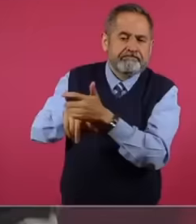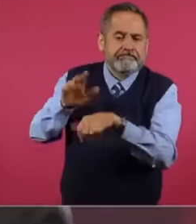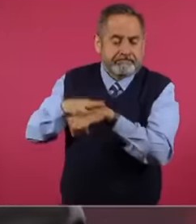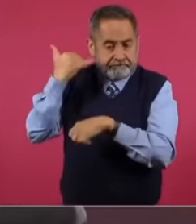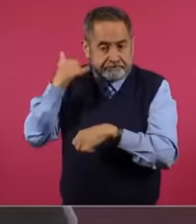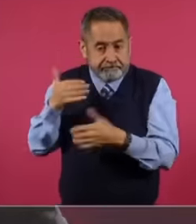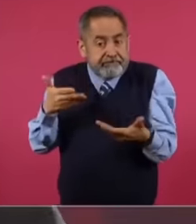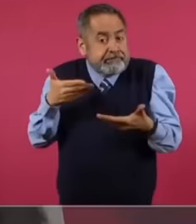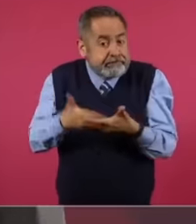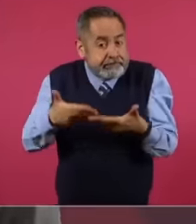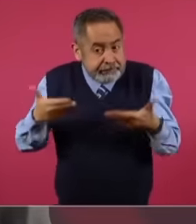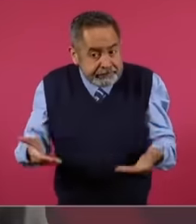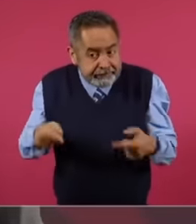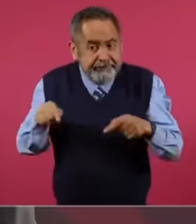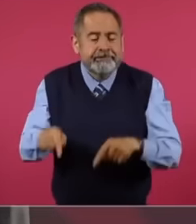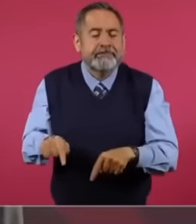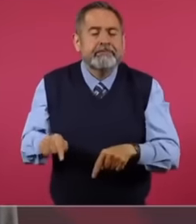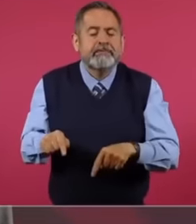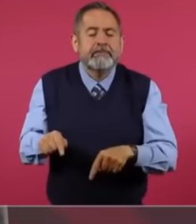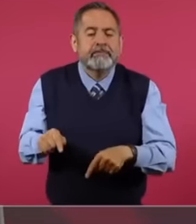Y ahora,